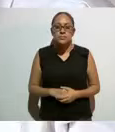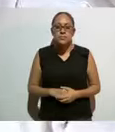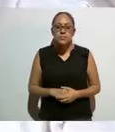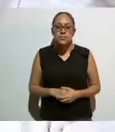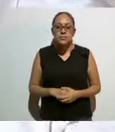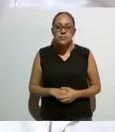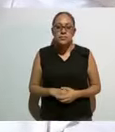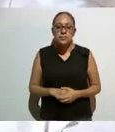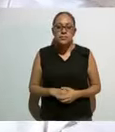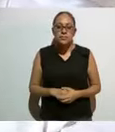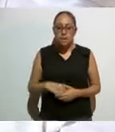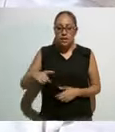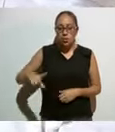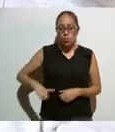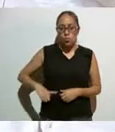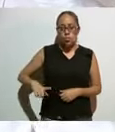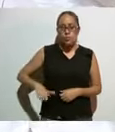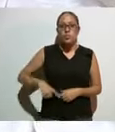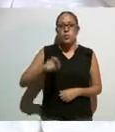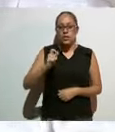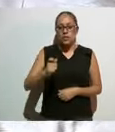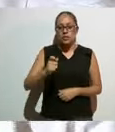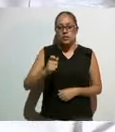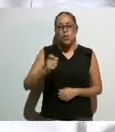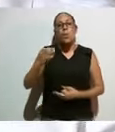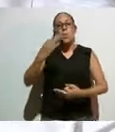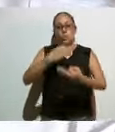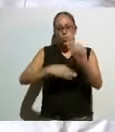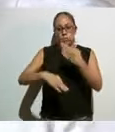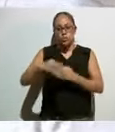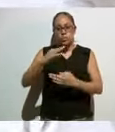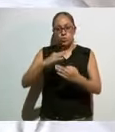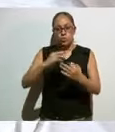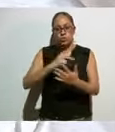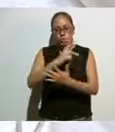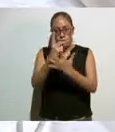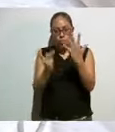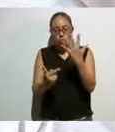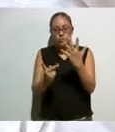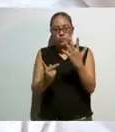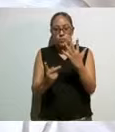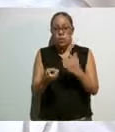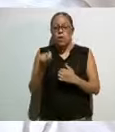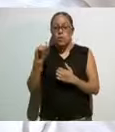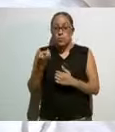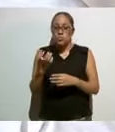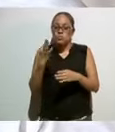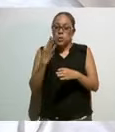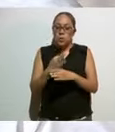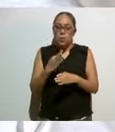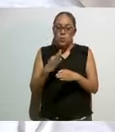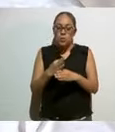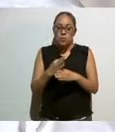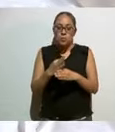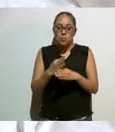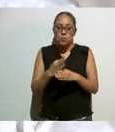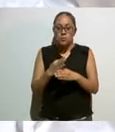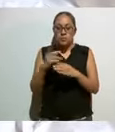representa a todos. Por eso se retira Hugo